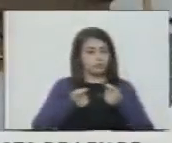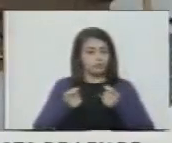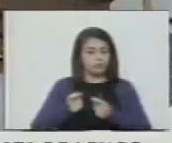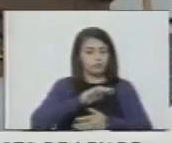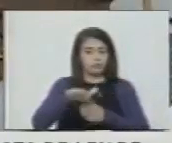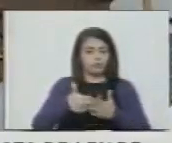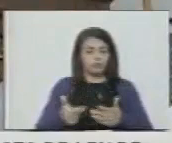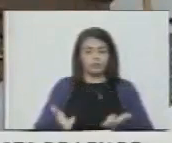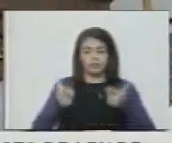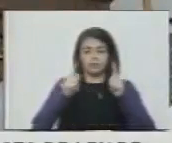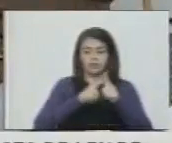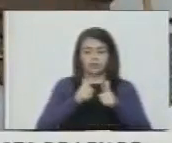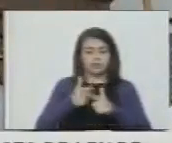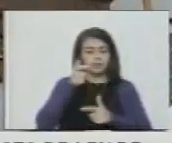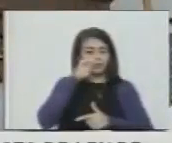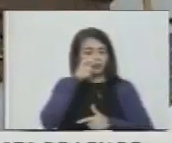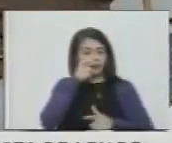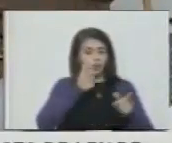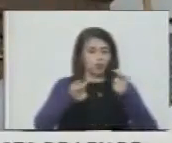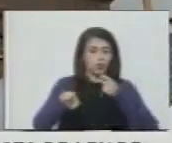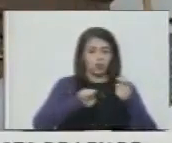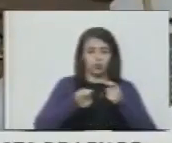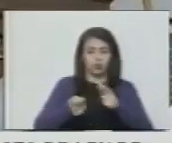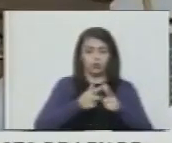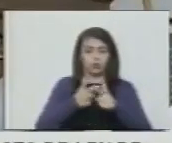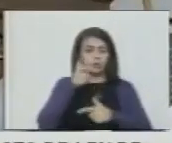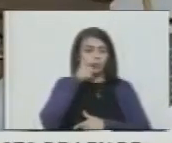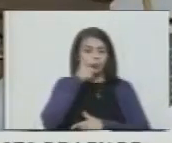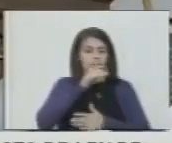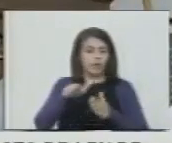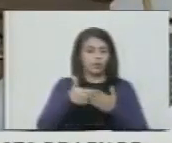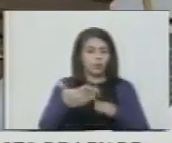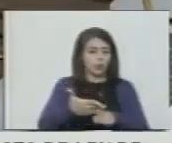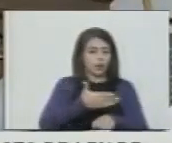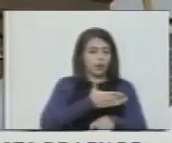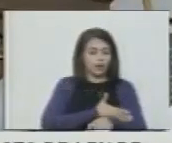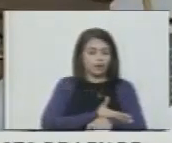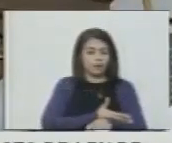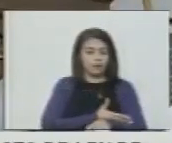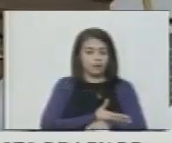la autorización, inspección, control, vigilancia previa,